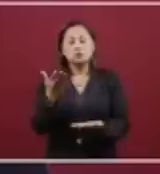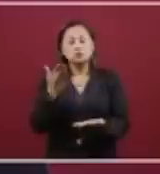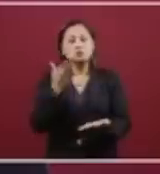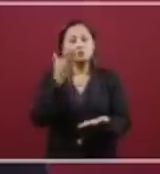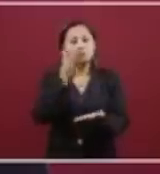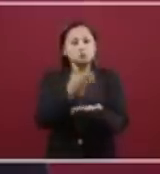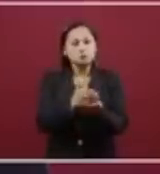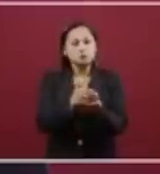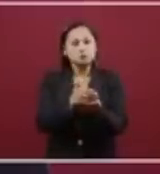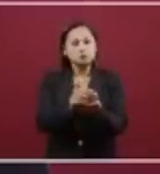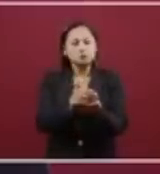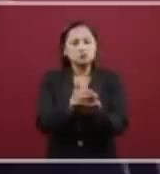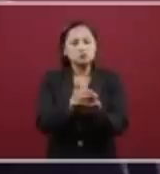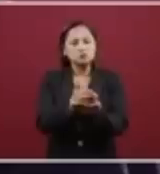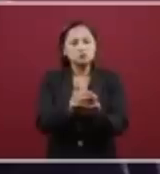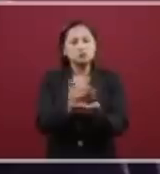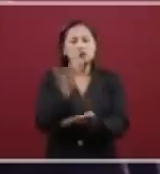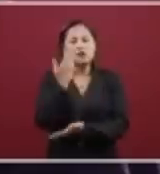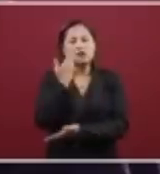dar respuesta